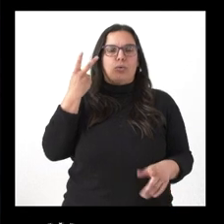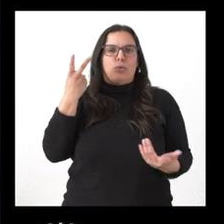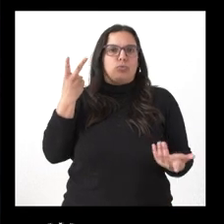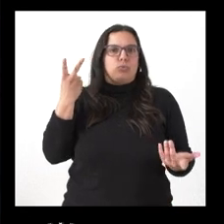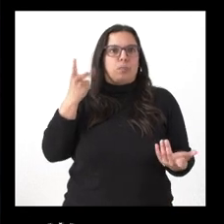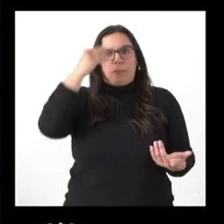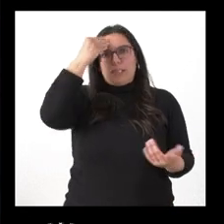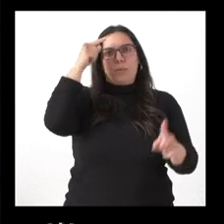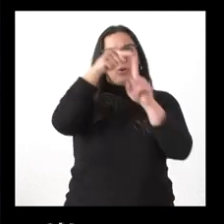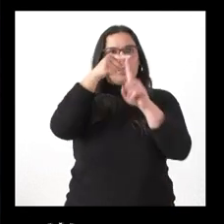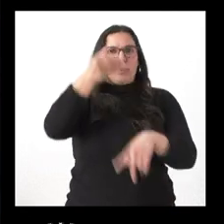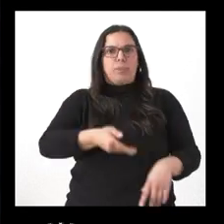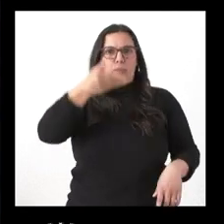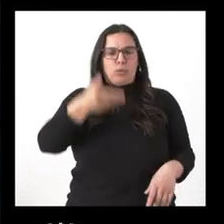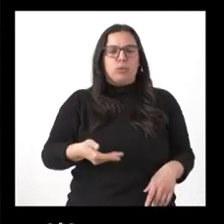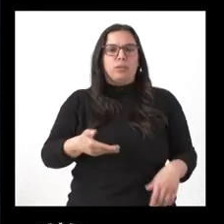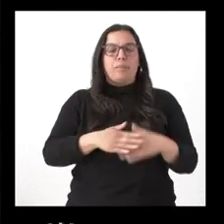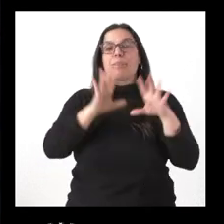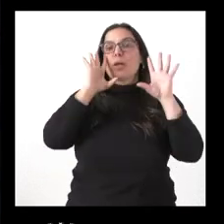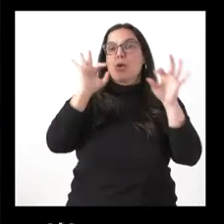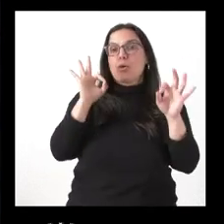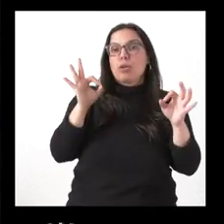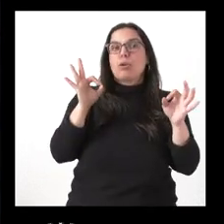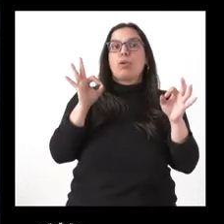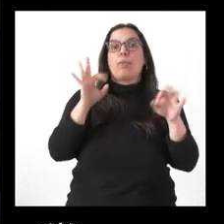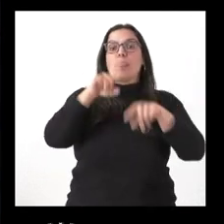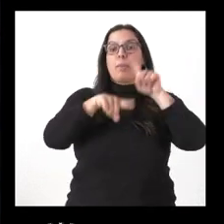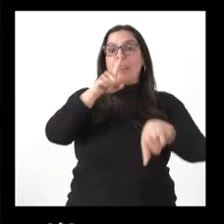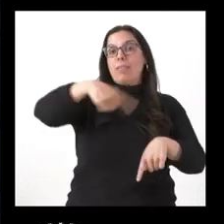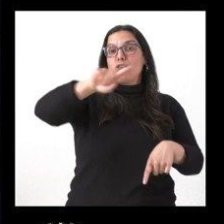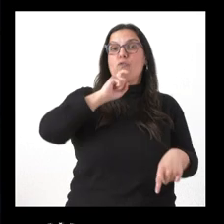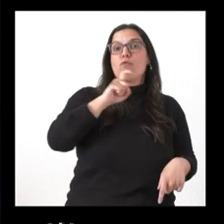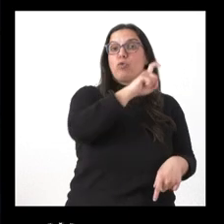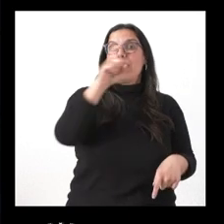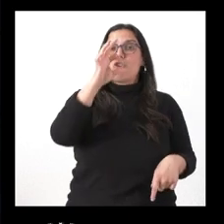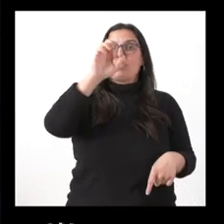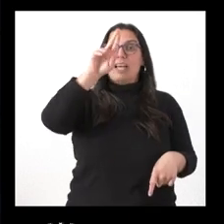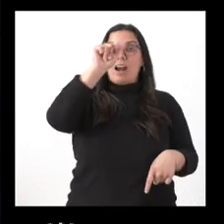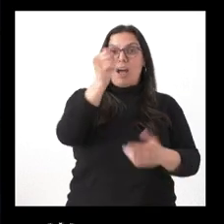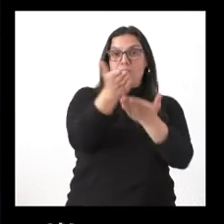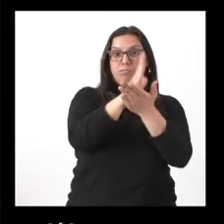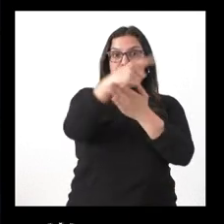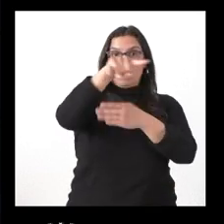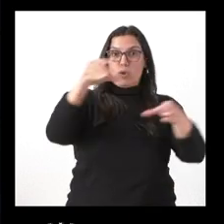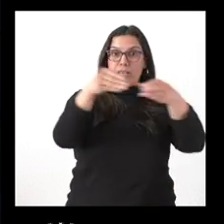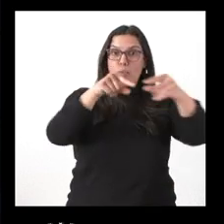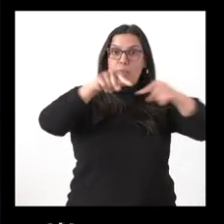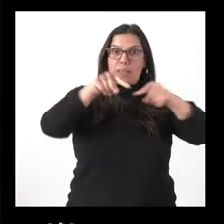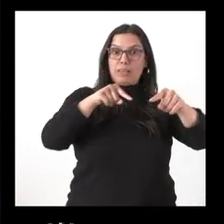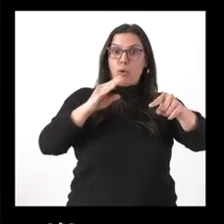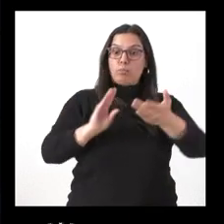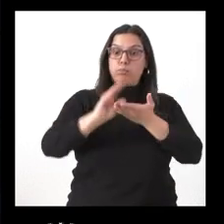fundamental y esencial lógicamente corresponde a la fundación del serla y al equipo directivo pues hacer un uso